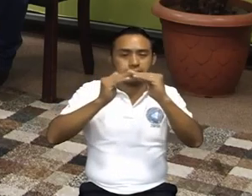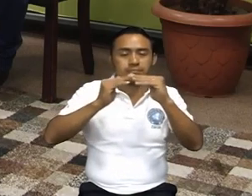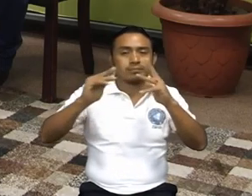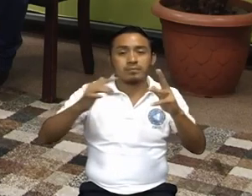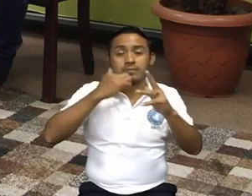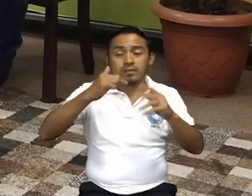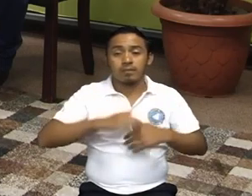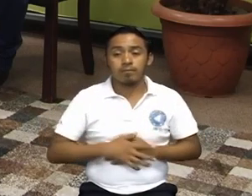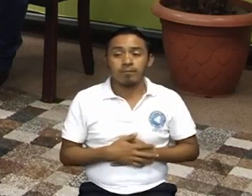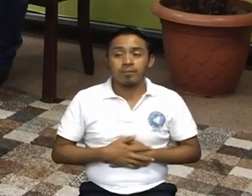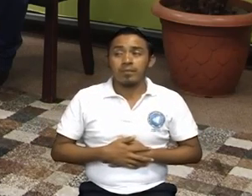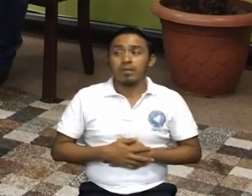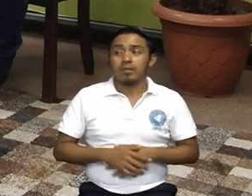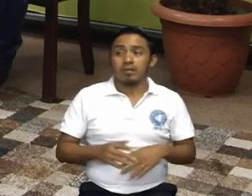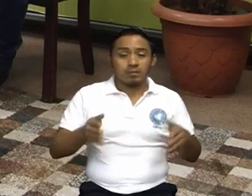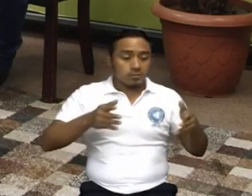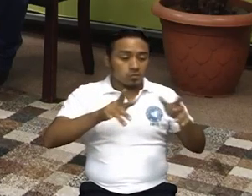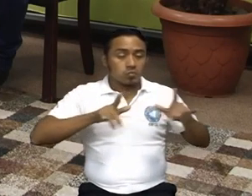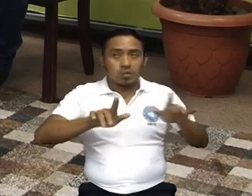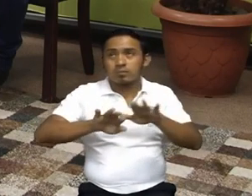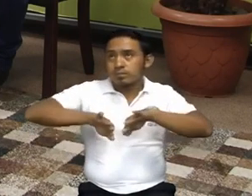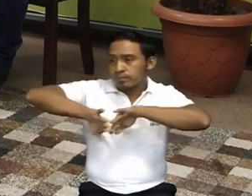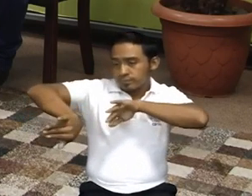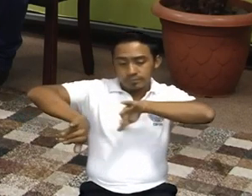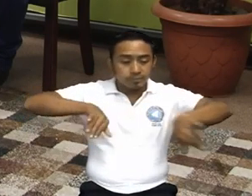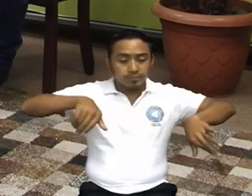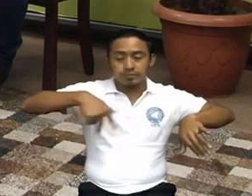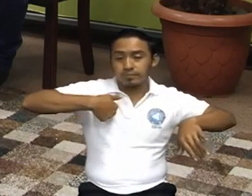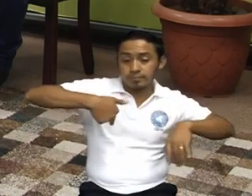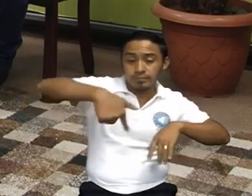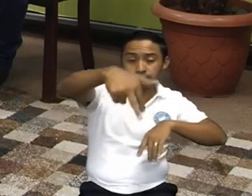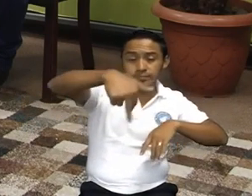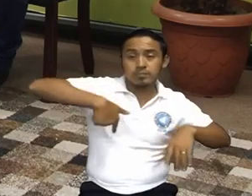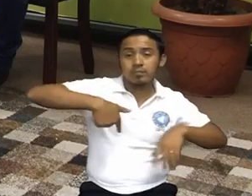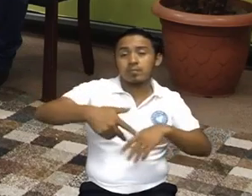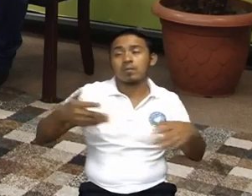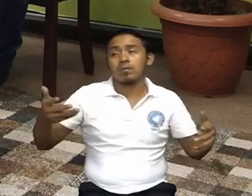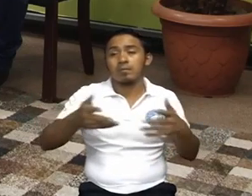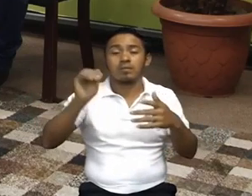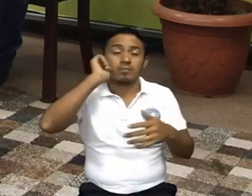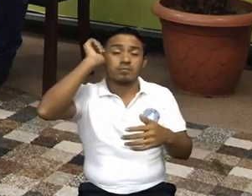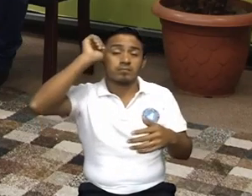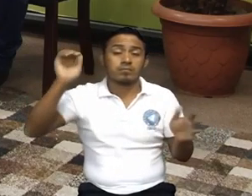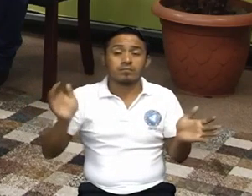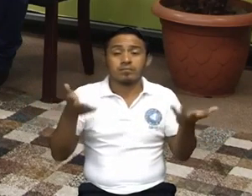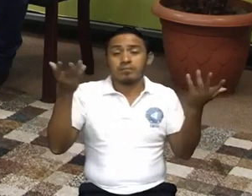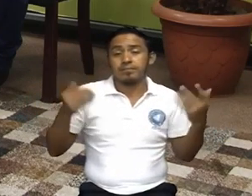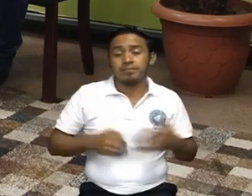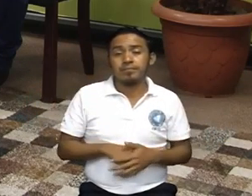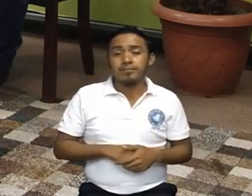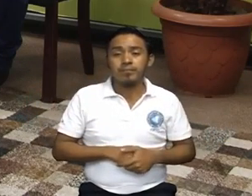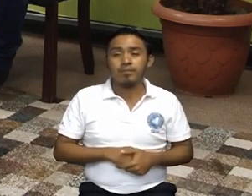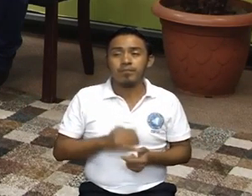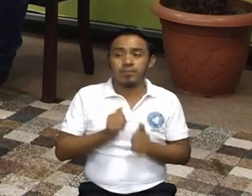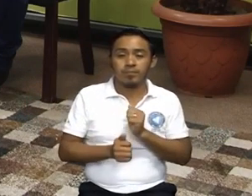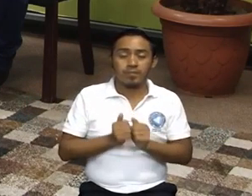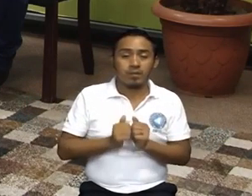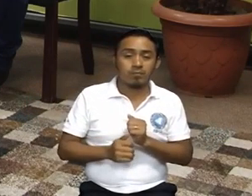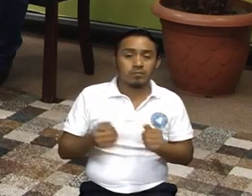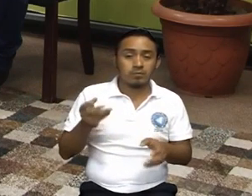siempre nos dan, que hay que mantener despejado el área donde nosotros vamos a transitar, y sobre todo para los adultos mayores, porque a veces los daños no son